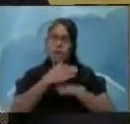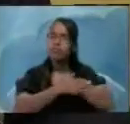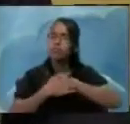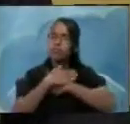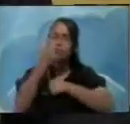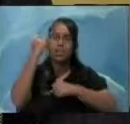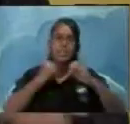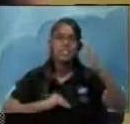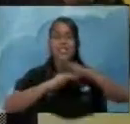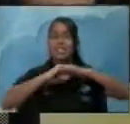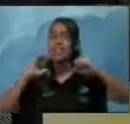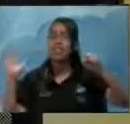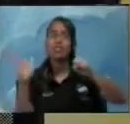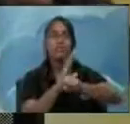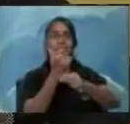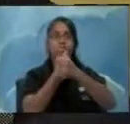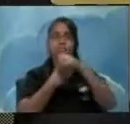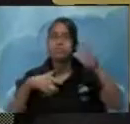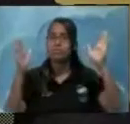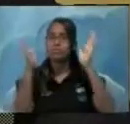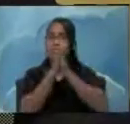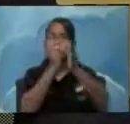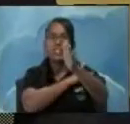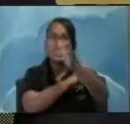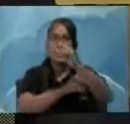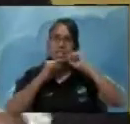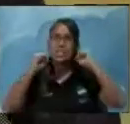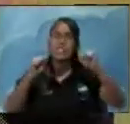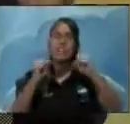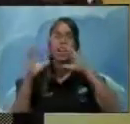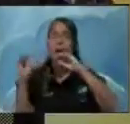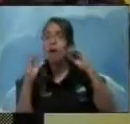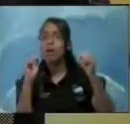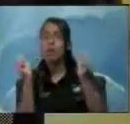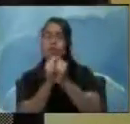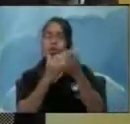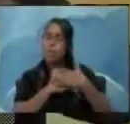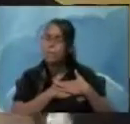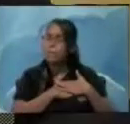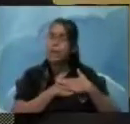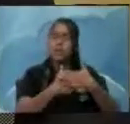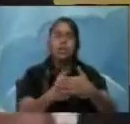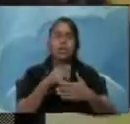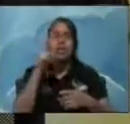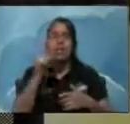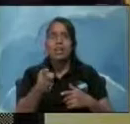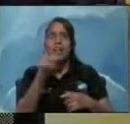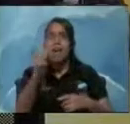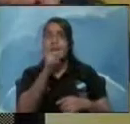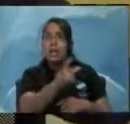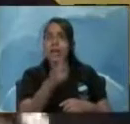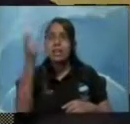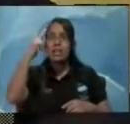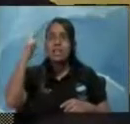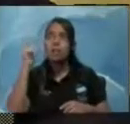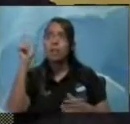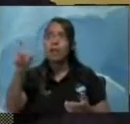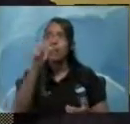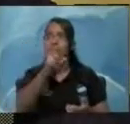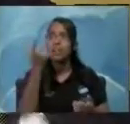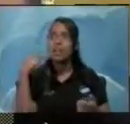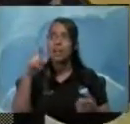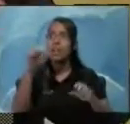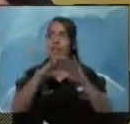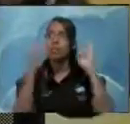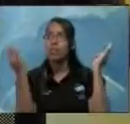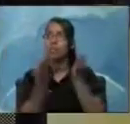del poder del espíritu santo y que salgan a hablar con pasión que tengan compasión de la gente que sepan la necesidad que hay en la